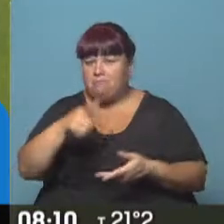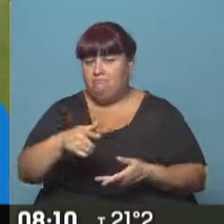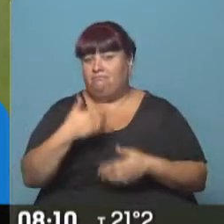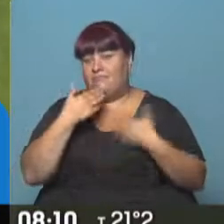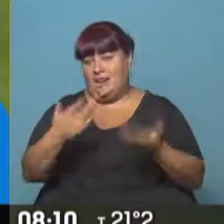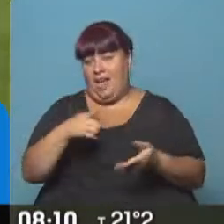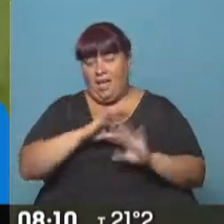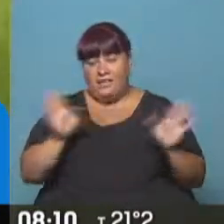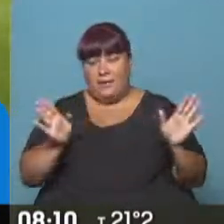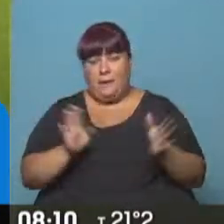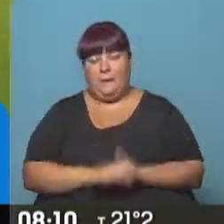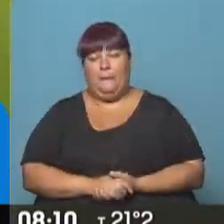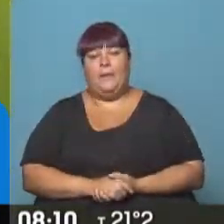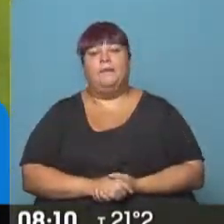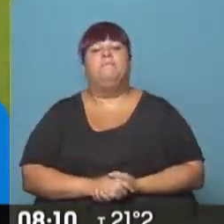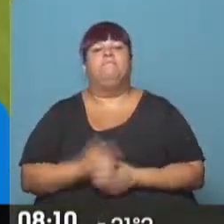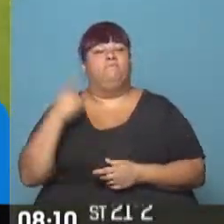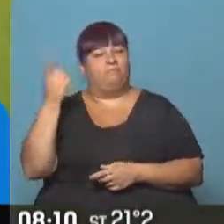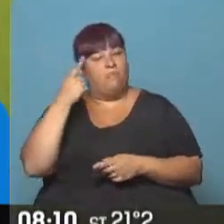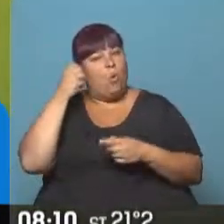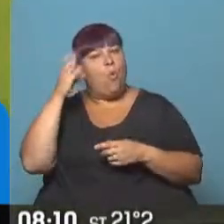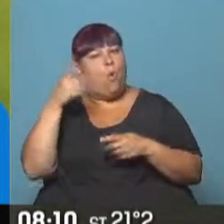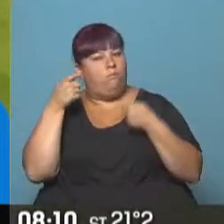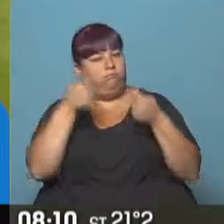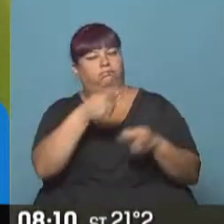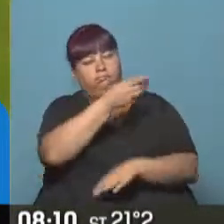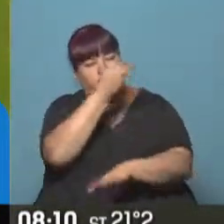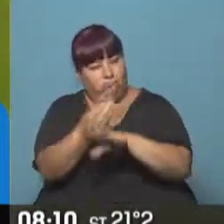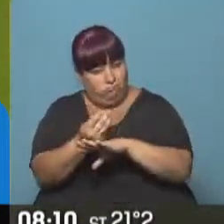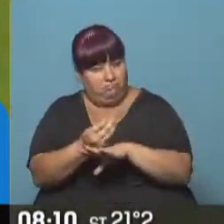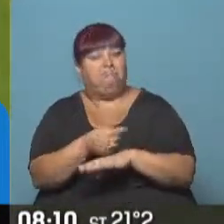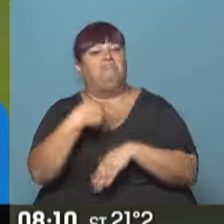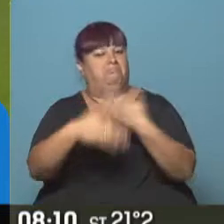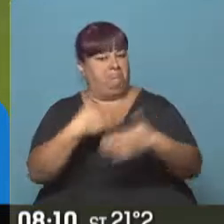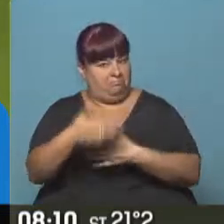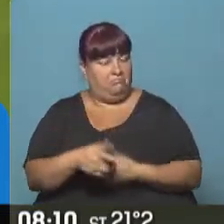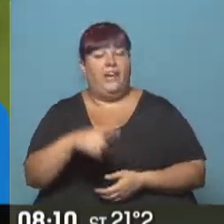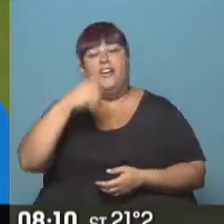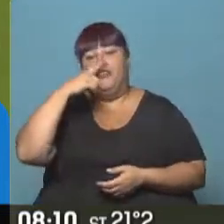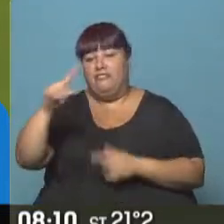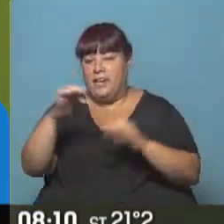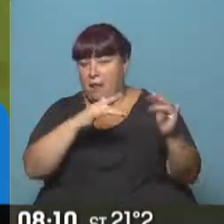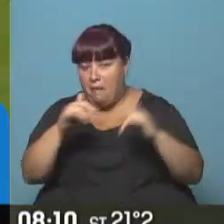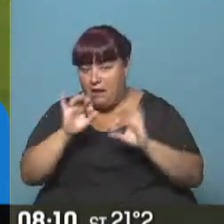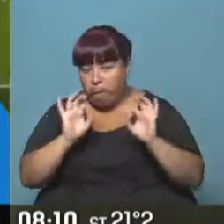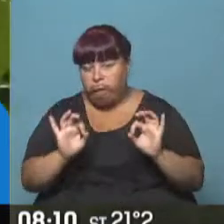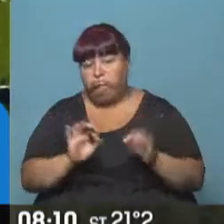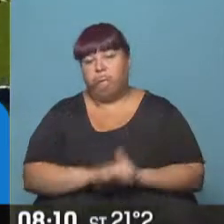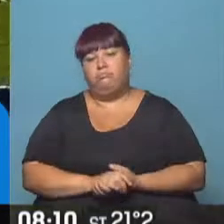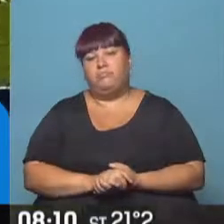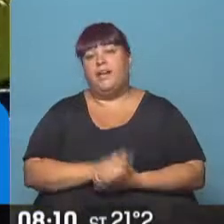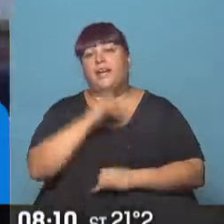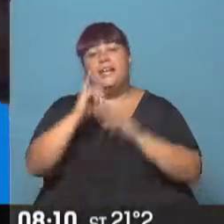pagando la apuesta que el club hizo por él. Llegaba el final del partido. Como